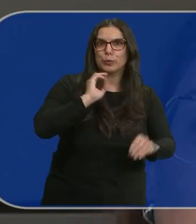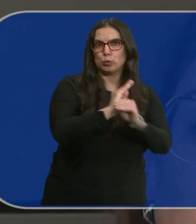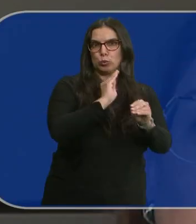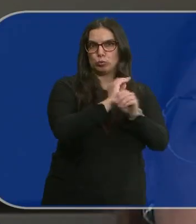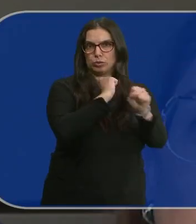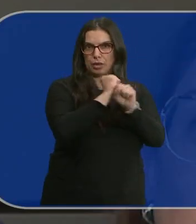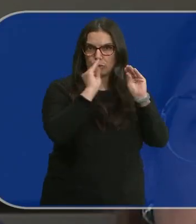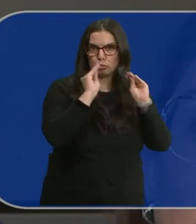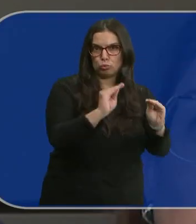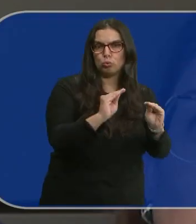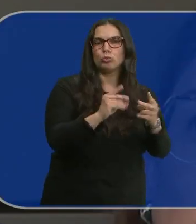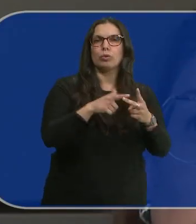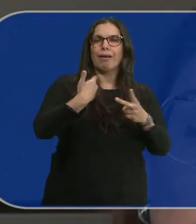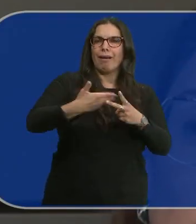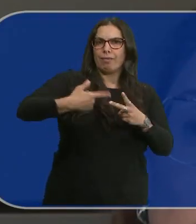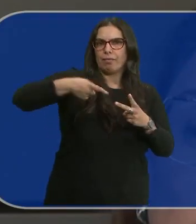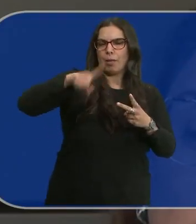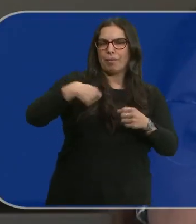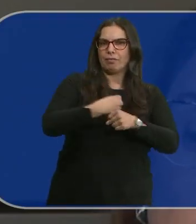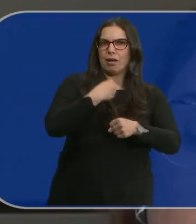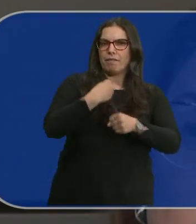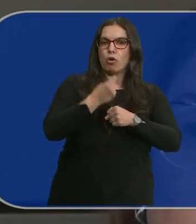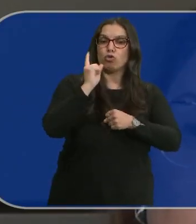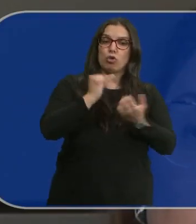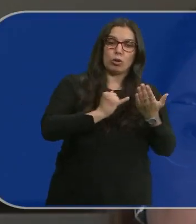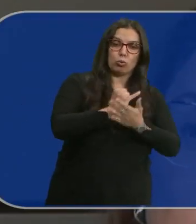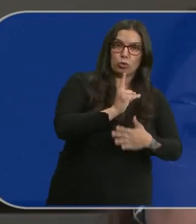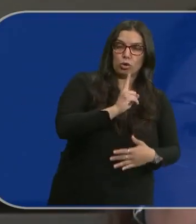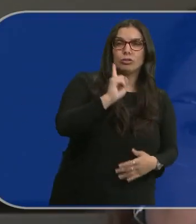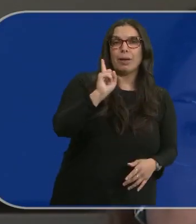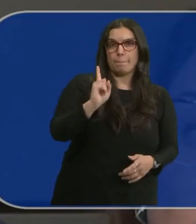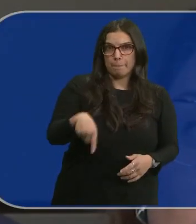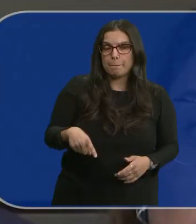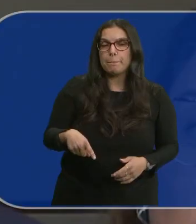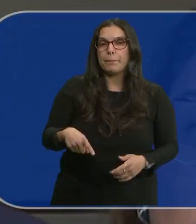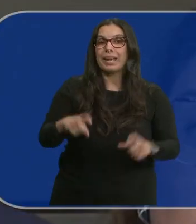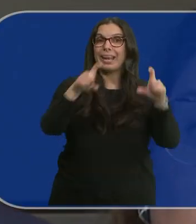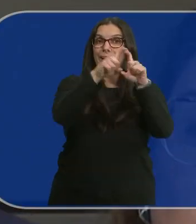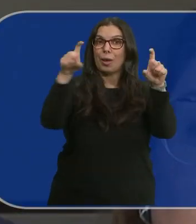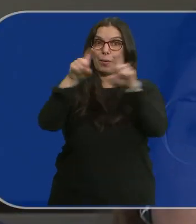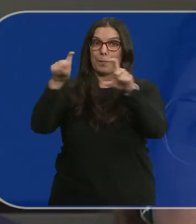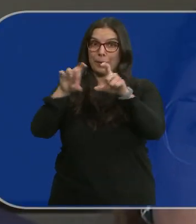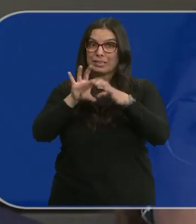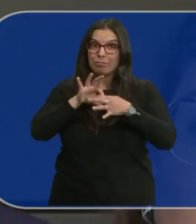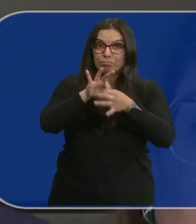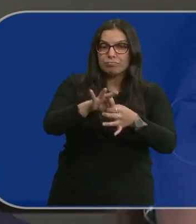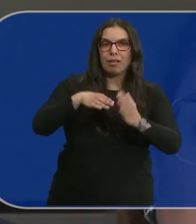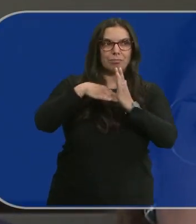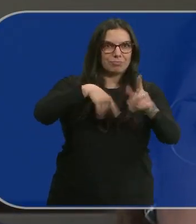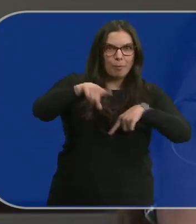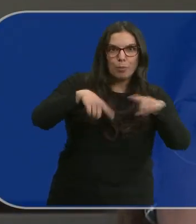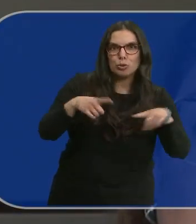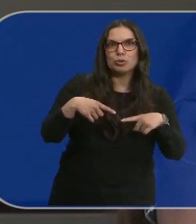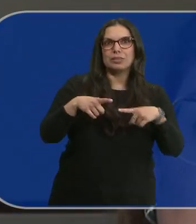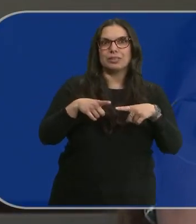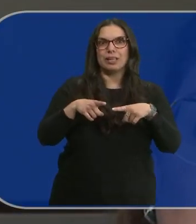que garantice la actividad no solo de los agricultores, sino también de las empresas logísticas,